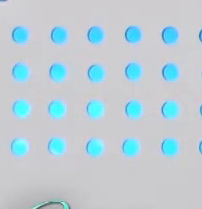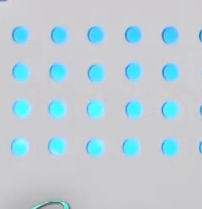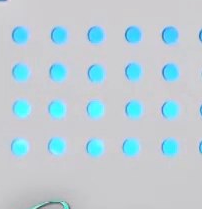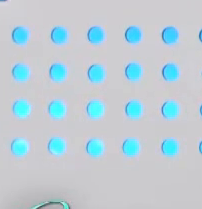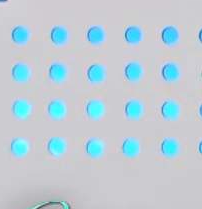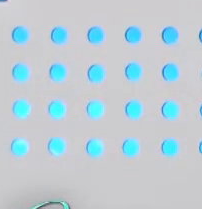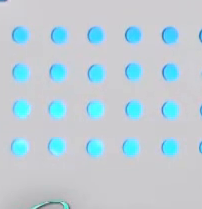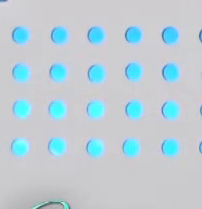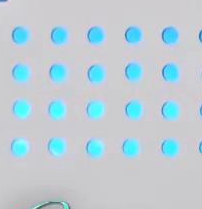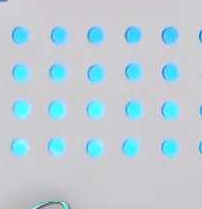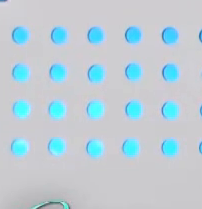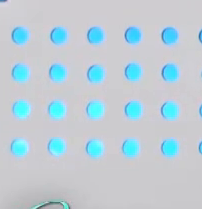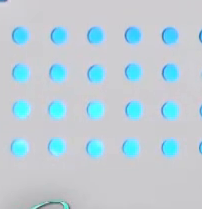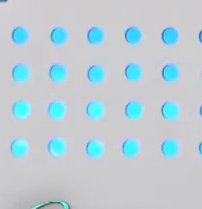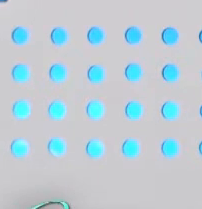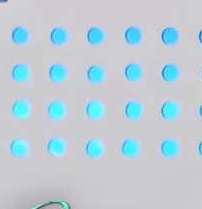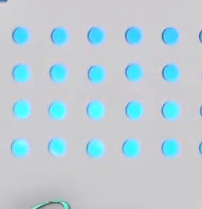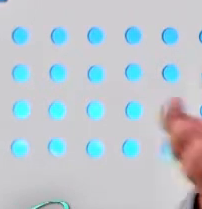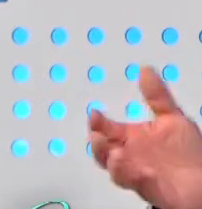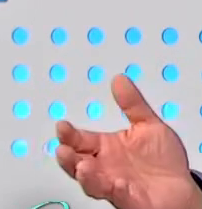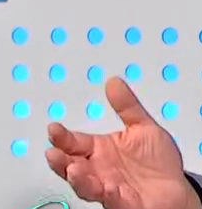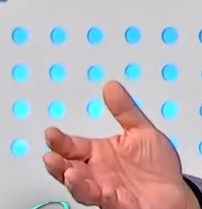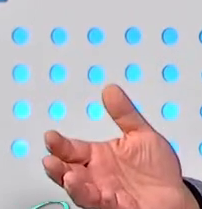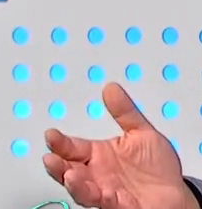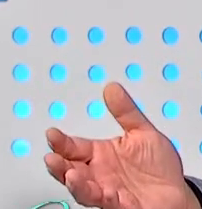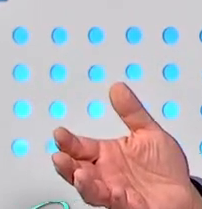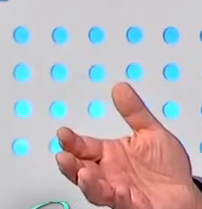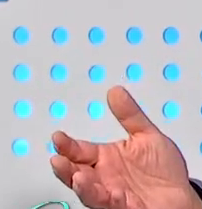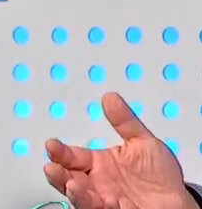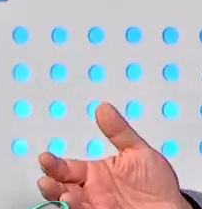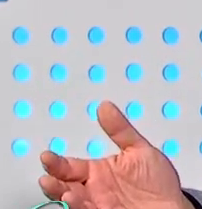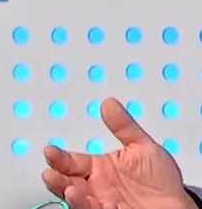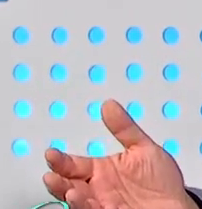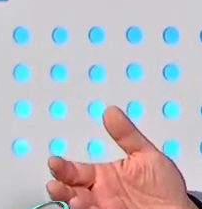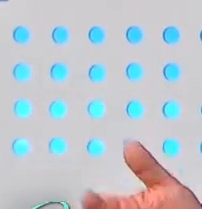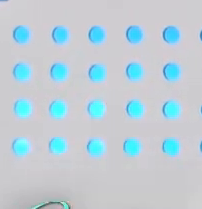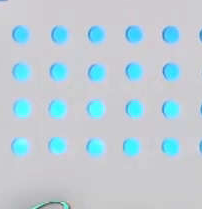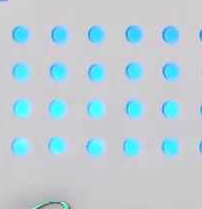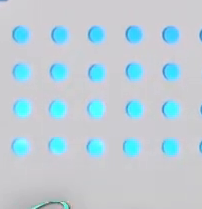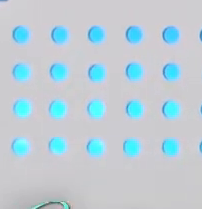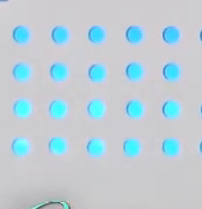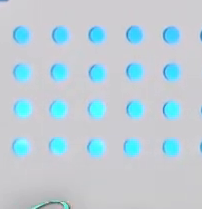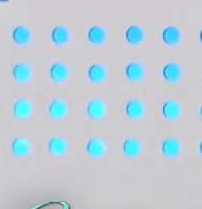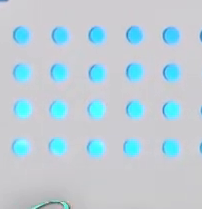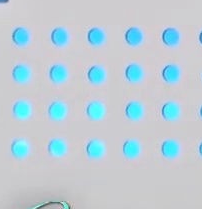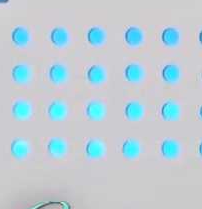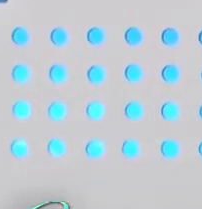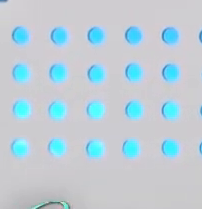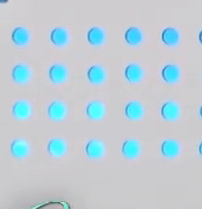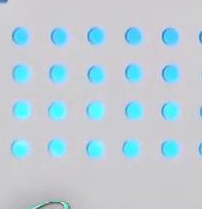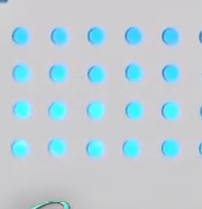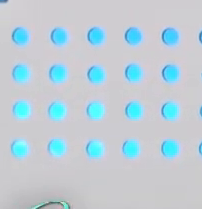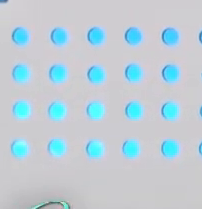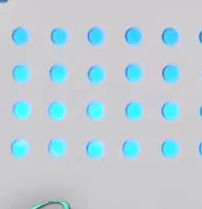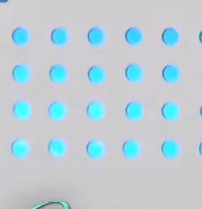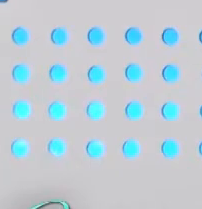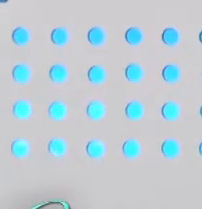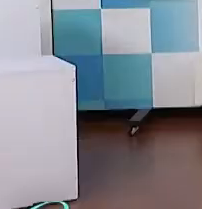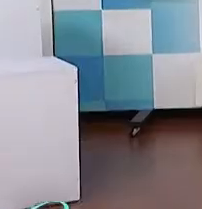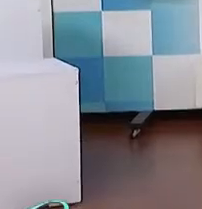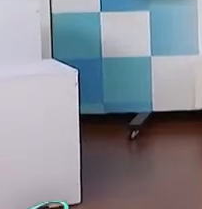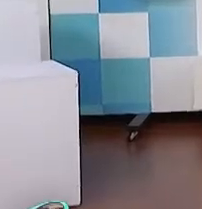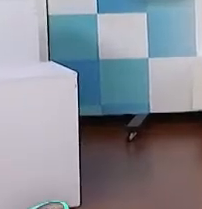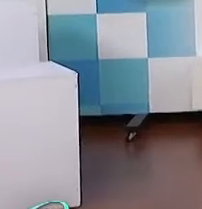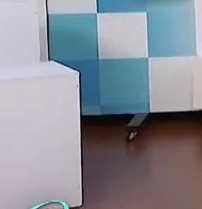nuestra salud. Eso es fundamental y esa reflexión que dure por mucho tiempo, indiscutiblemente. Doctor Jorge Enrique Rojas, ¿qué tal?